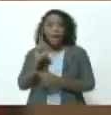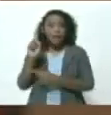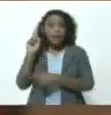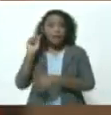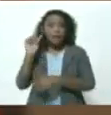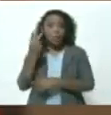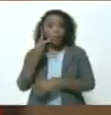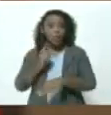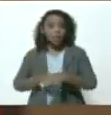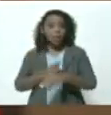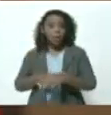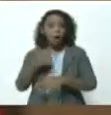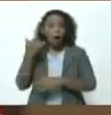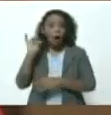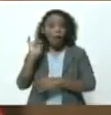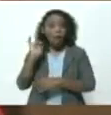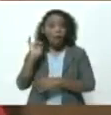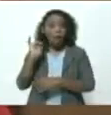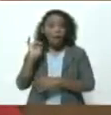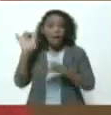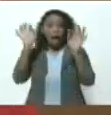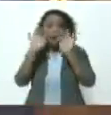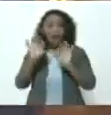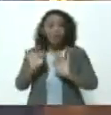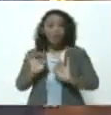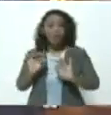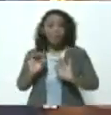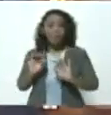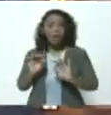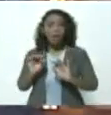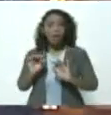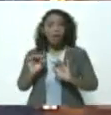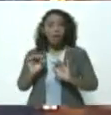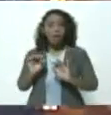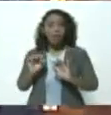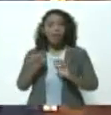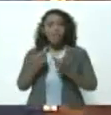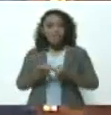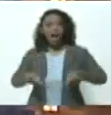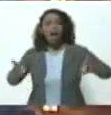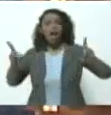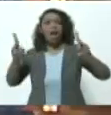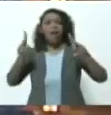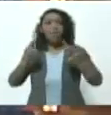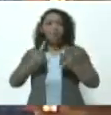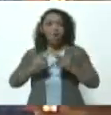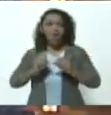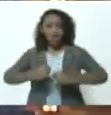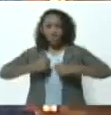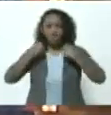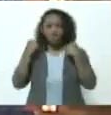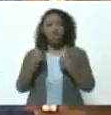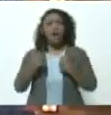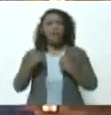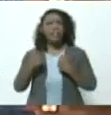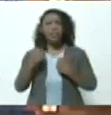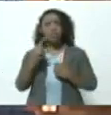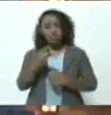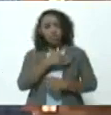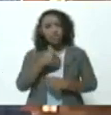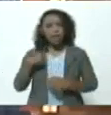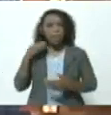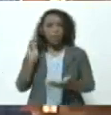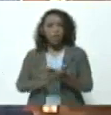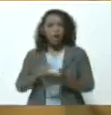temporada contaría la manera tan valiente, tan feroz, si tú quieres, como